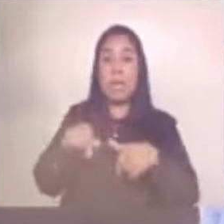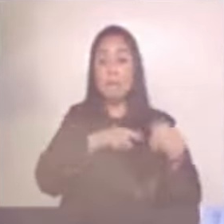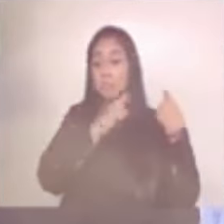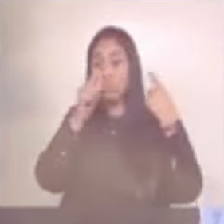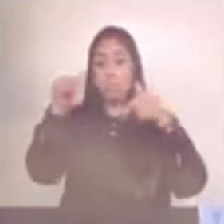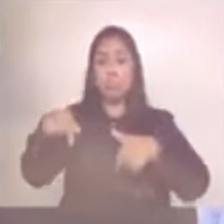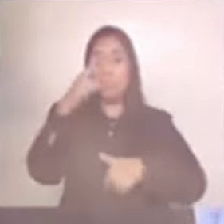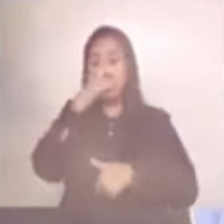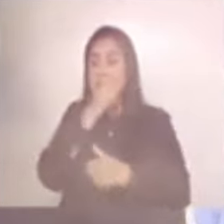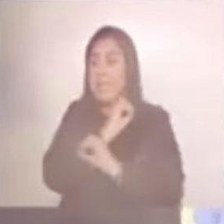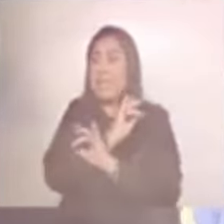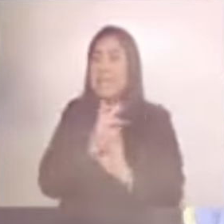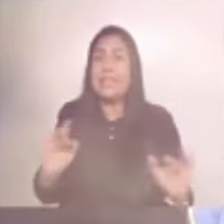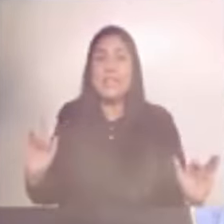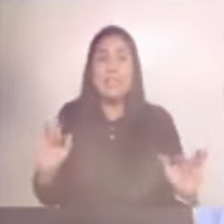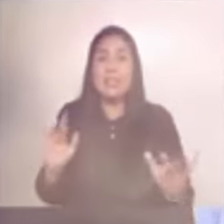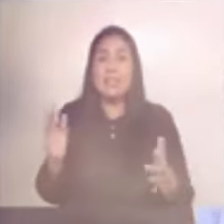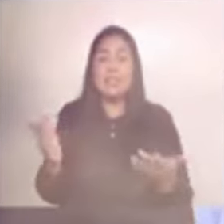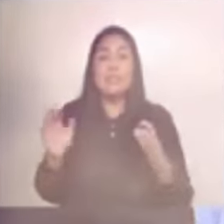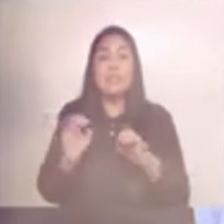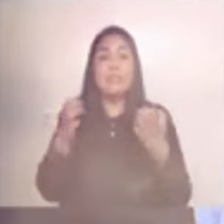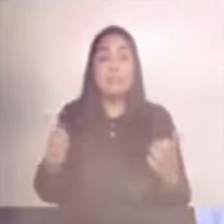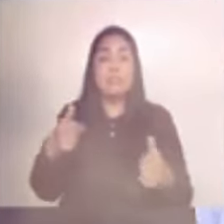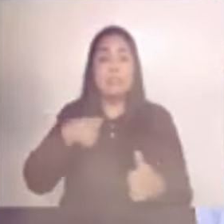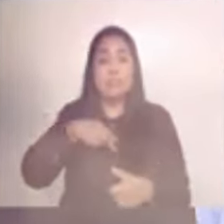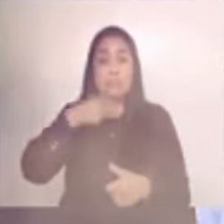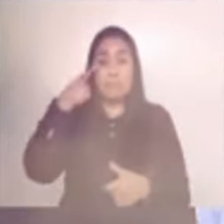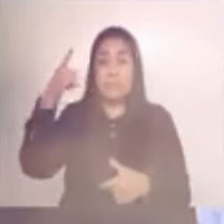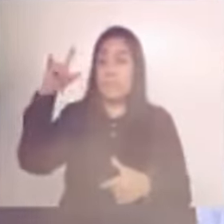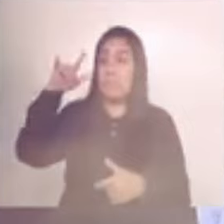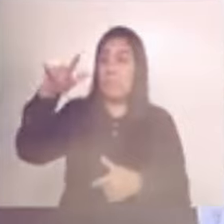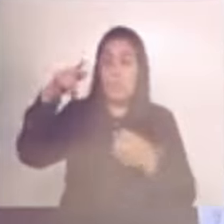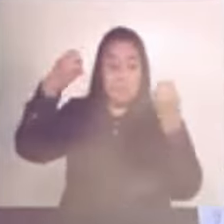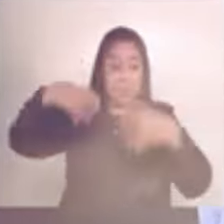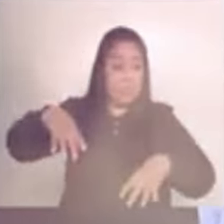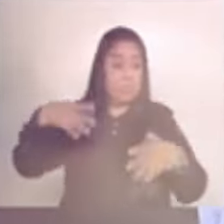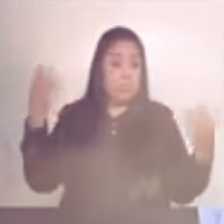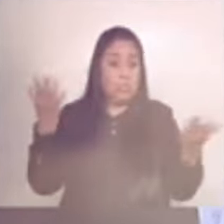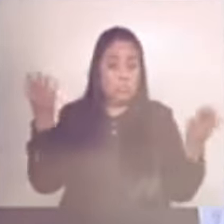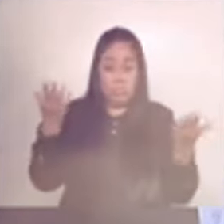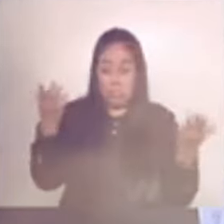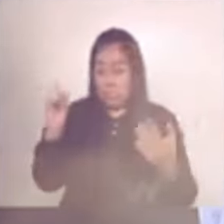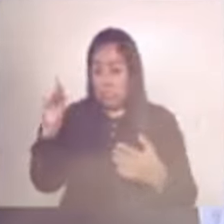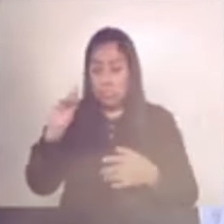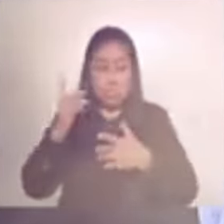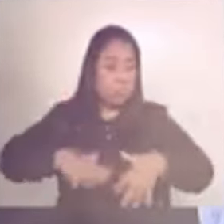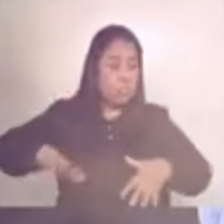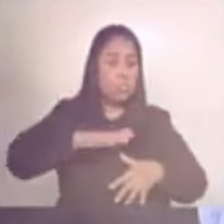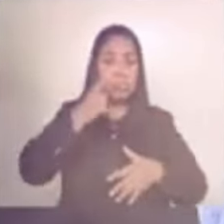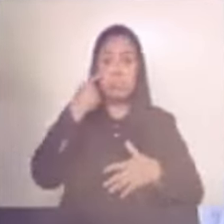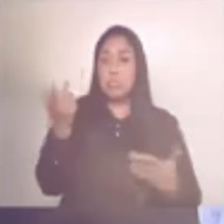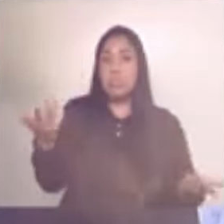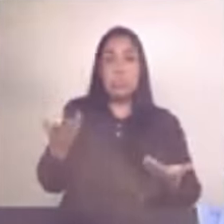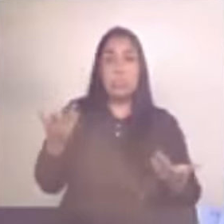encontrado ningún rastro. Y entonces lo único que se sabe es que desapareció la avioneta, pero no se ha encontrado ningún indicio de dónde